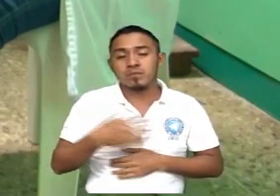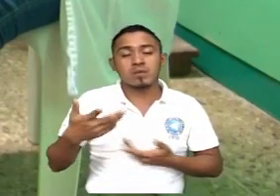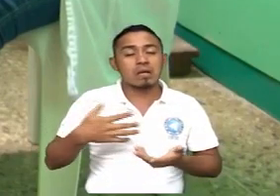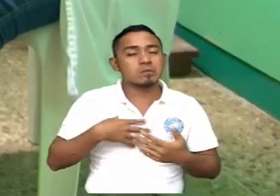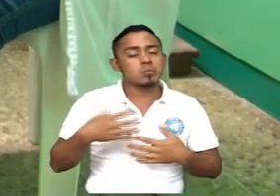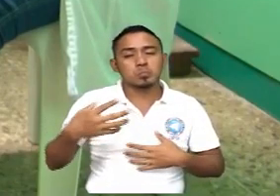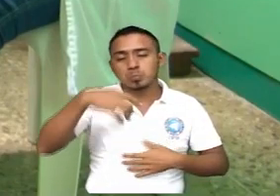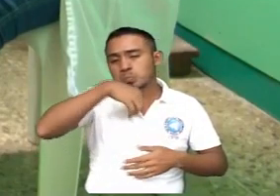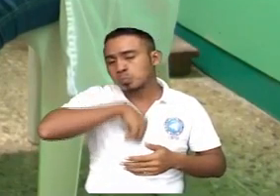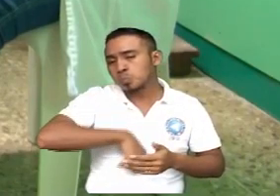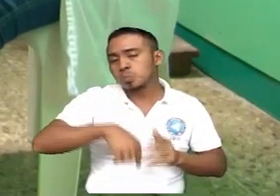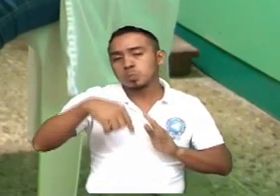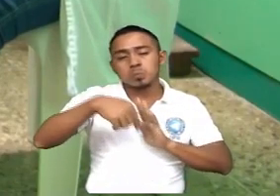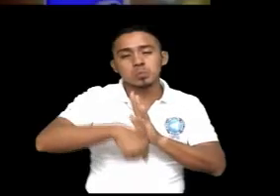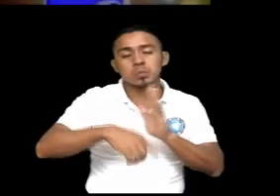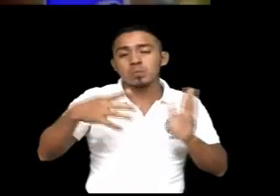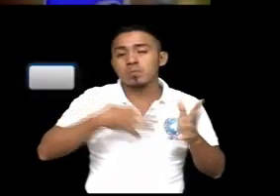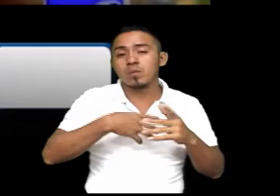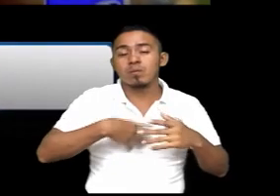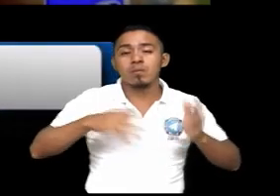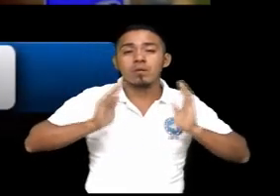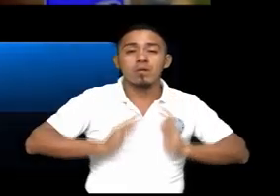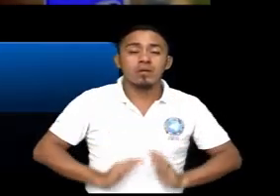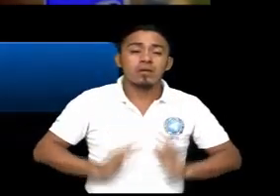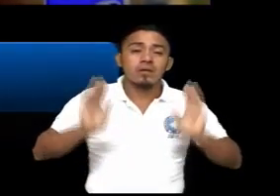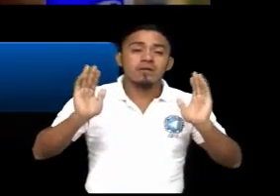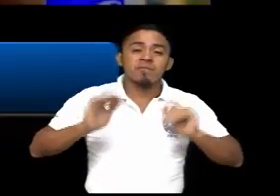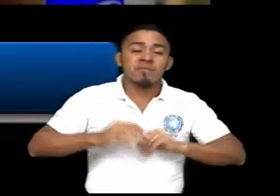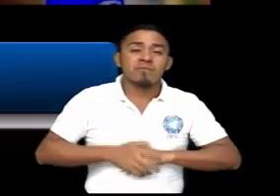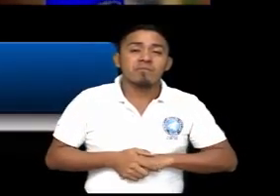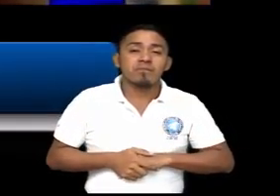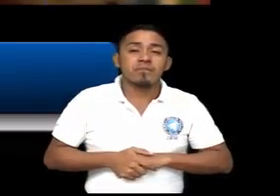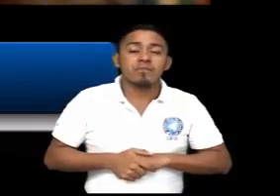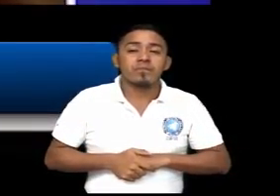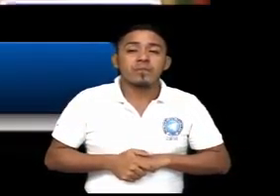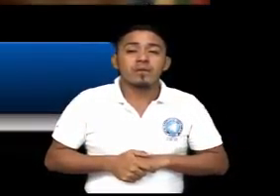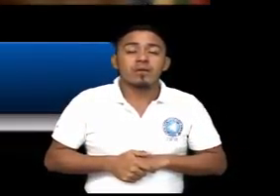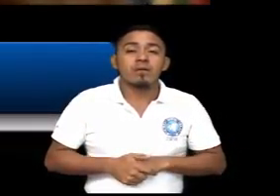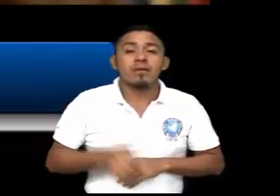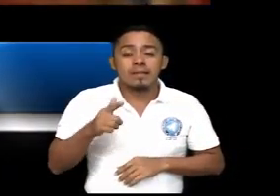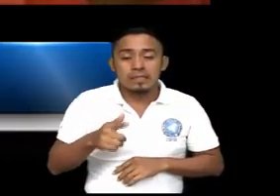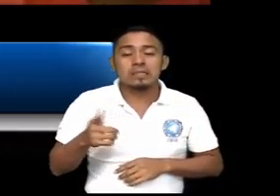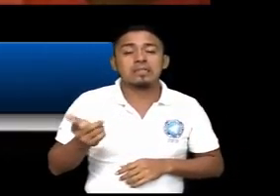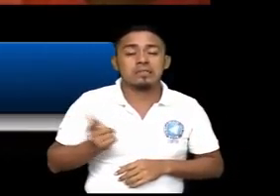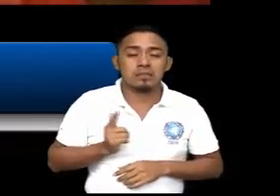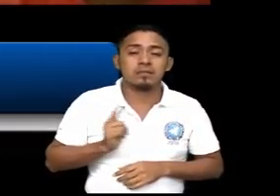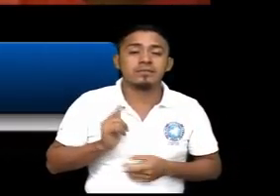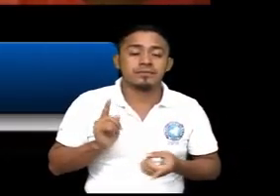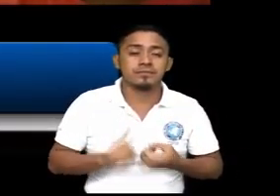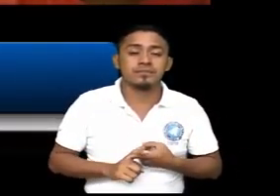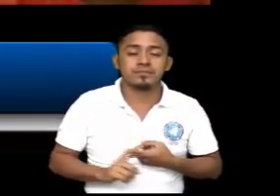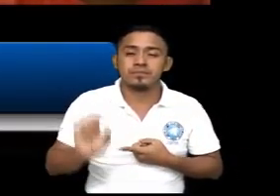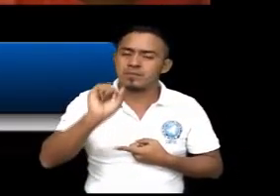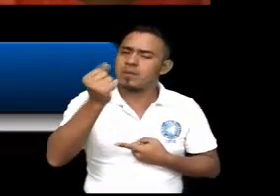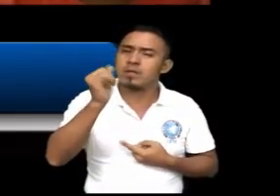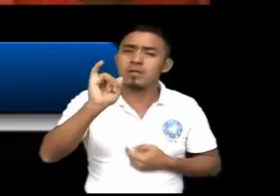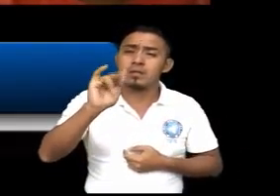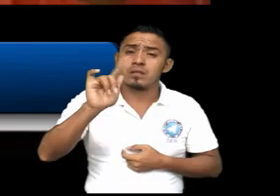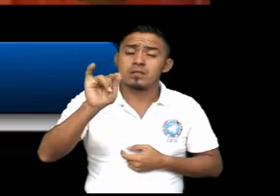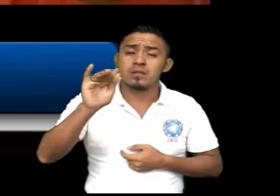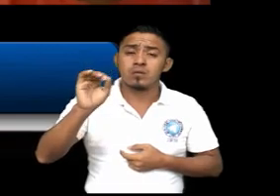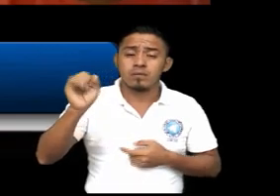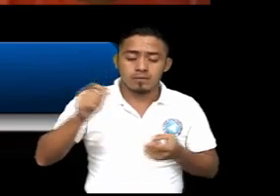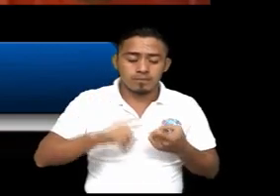Ya es un problema anatómico en su ojito, pero no es como el parecido. Y este sí tiene síntomas. El niño tiene